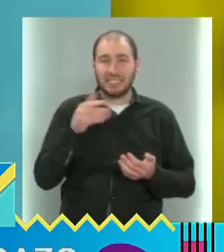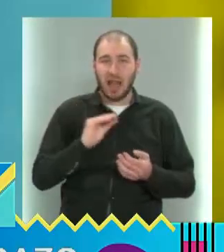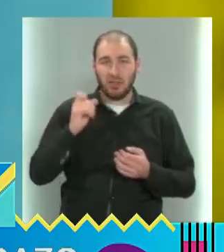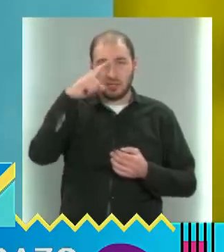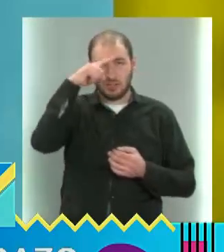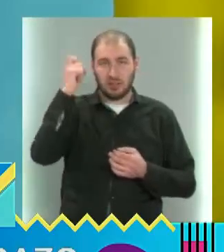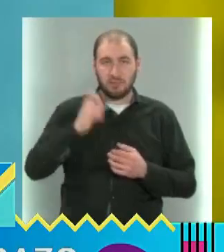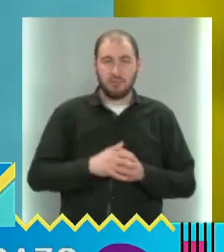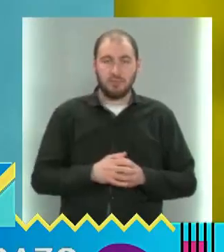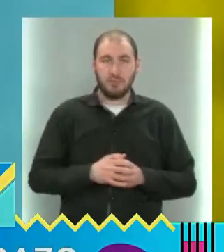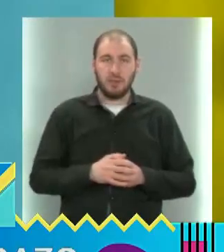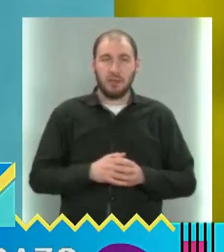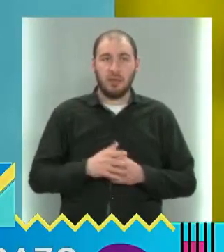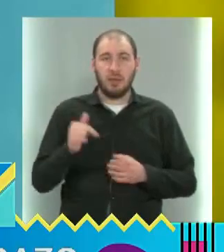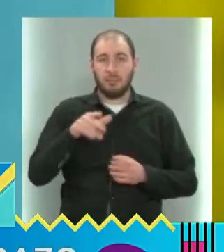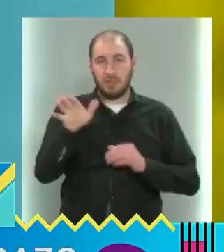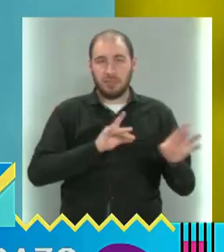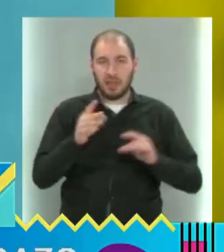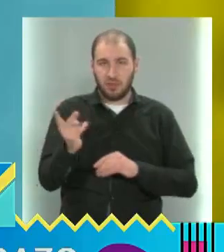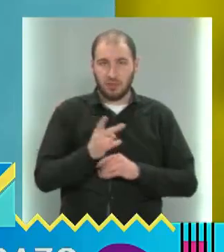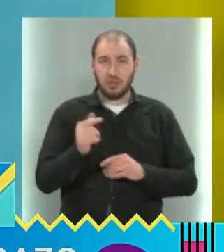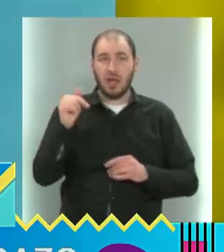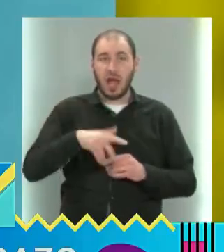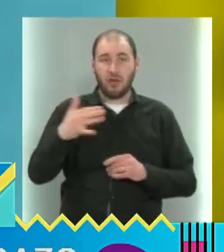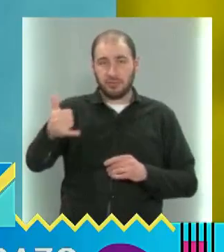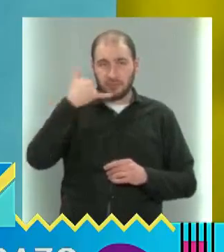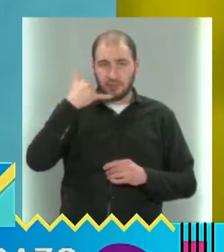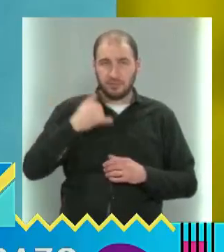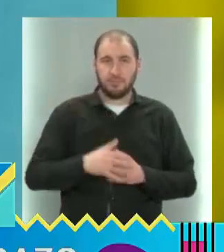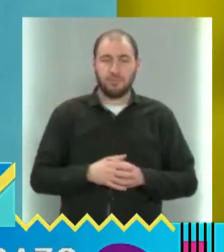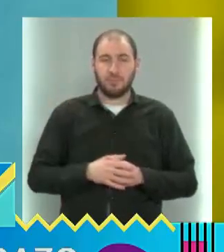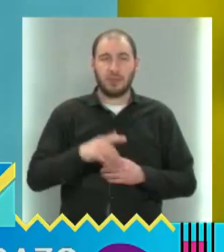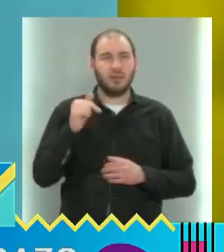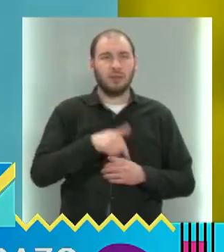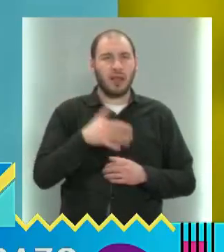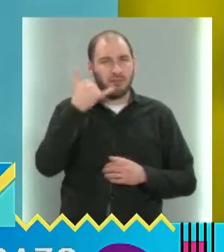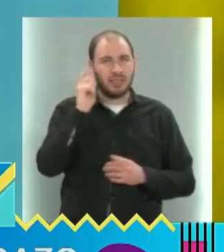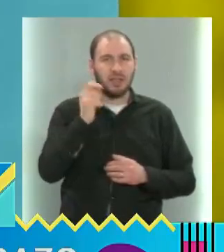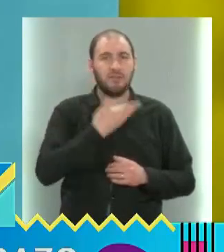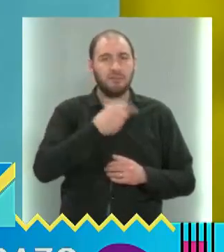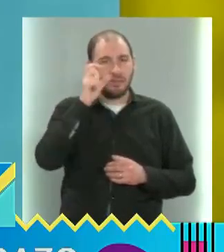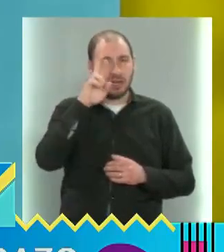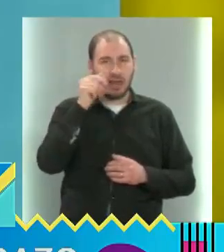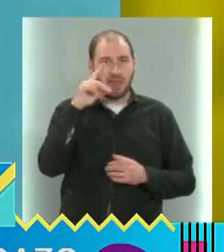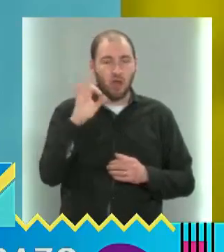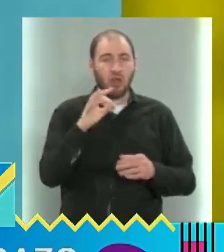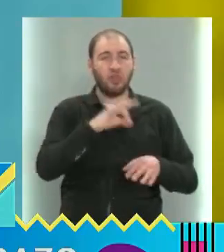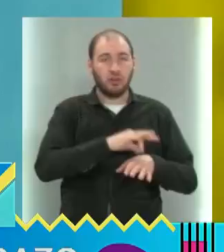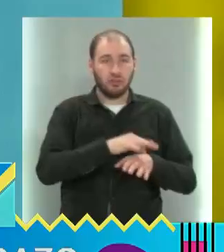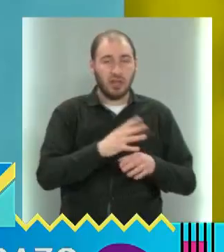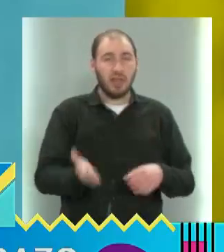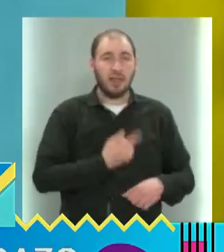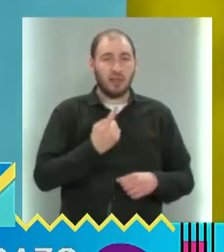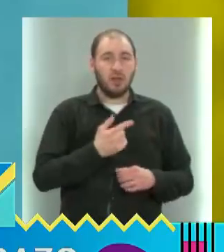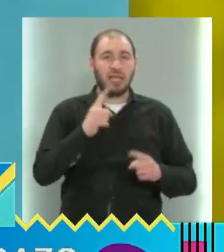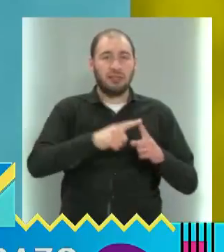de la Nación, ¿no? A nuestras dos invitadas. Y ahora vamos a ir a una comunicación telefónica. Está con nosotros Fernando Saraví, doctor en medicina, director